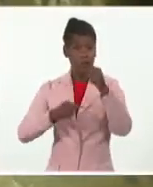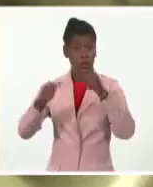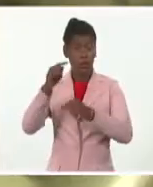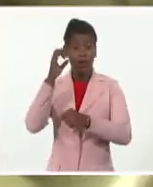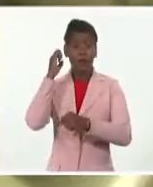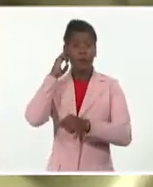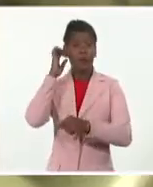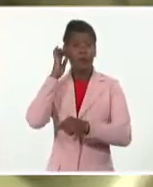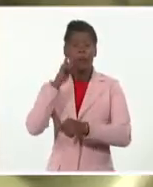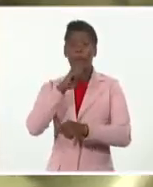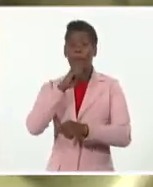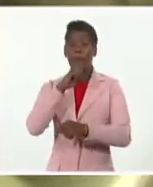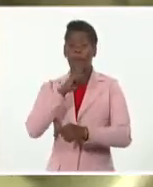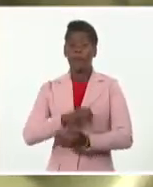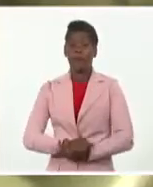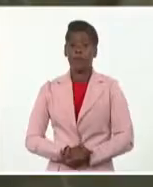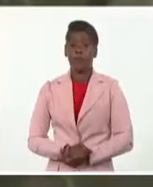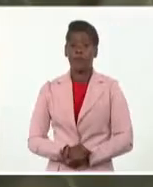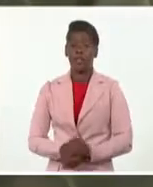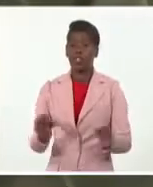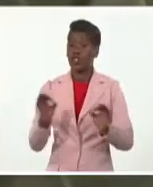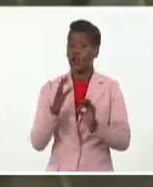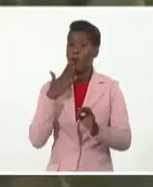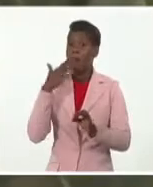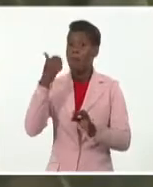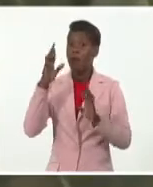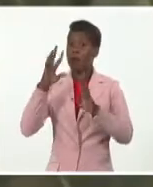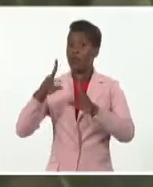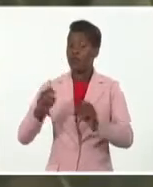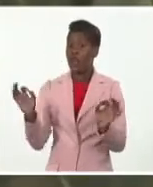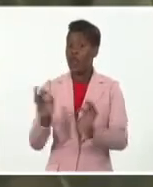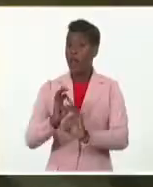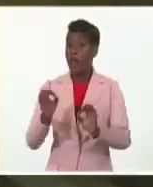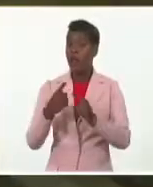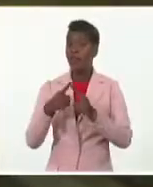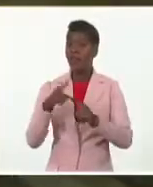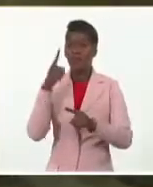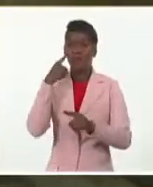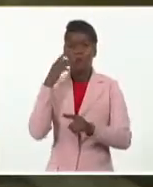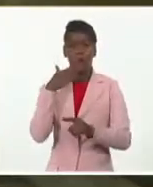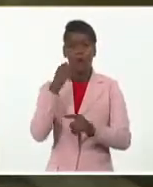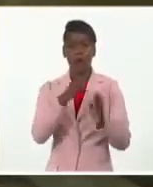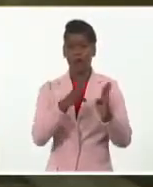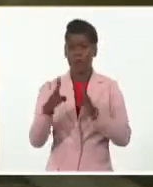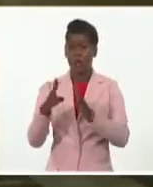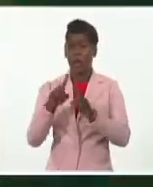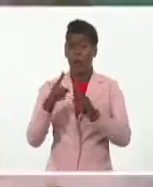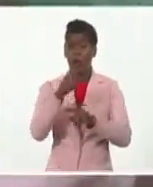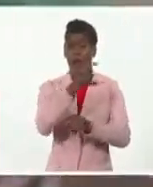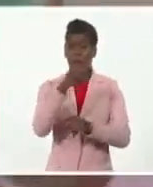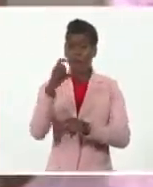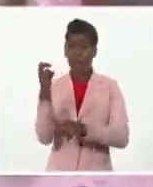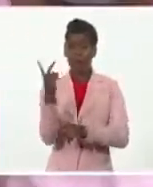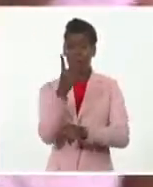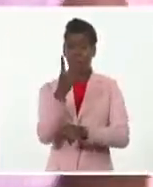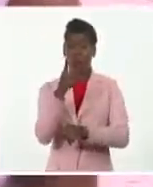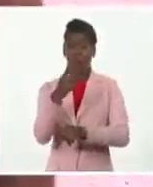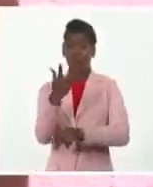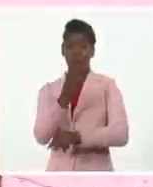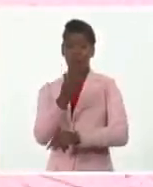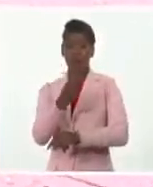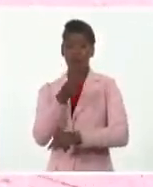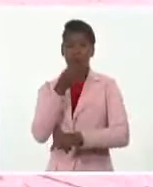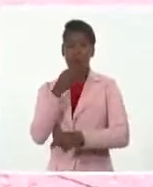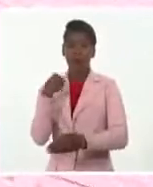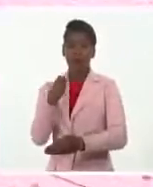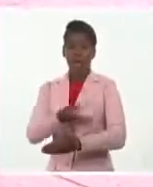pero los resultados sí resultan alentadores para demostrar que los anticuerpos derivados de Abdala y Soberana 02 pudieran transferirse de madres